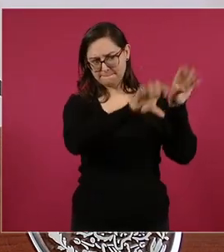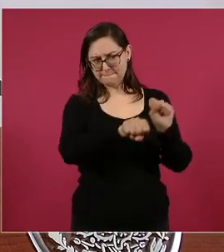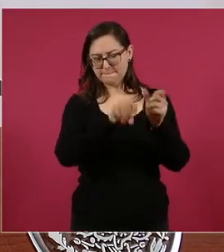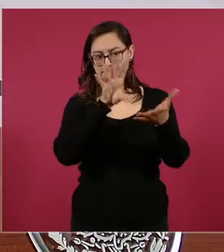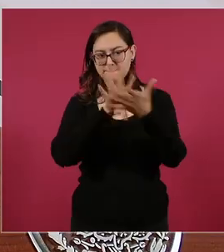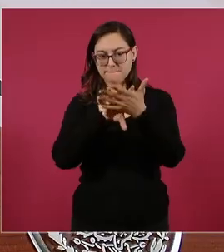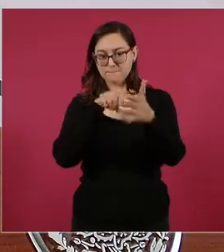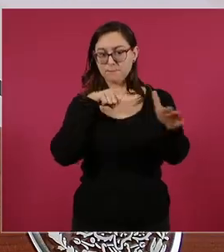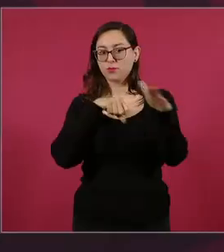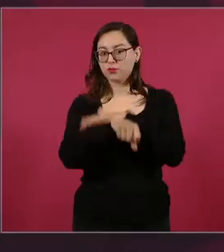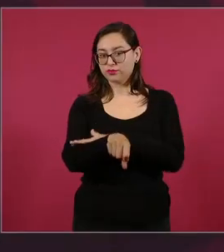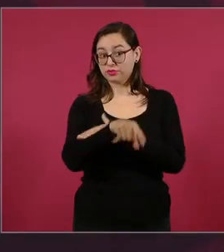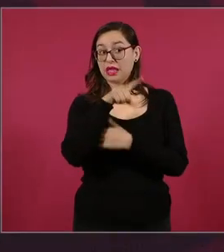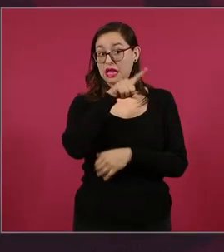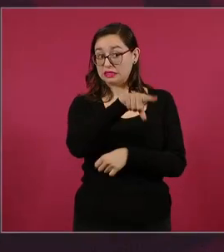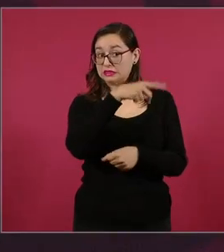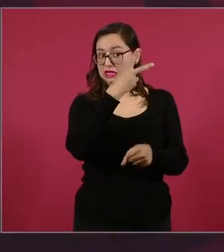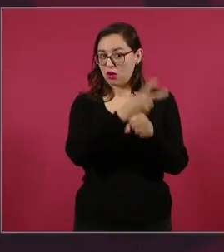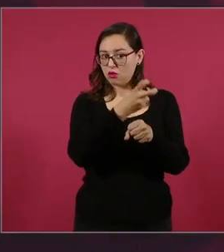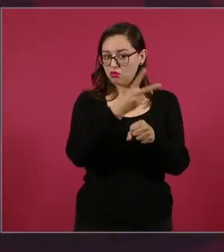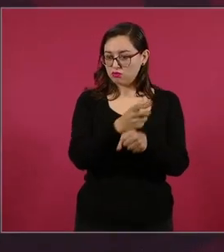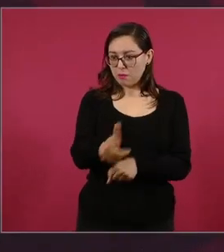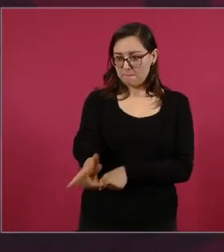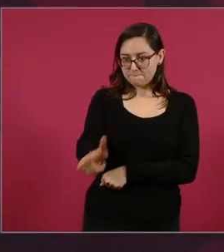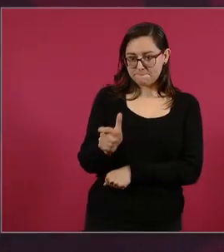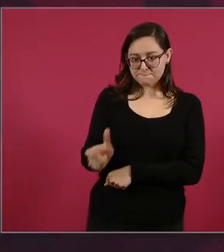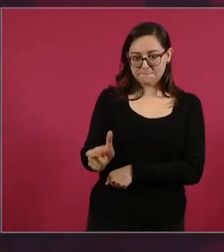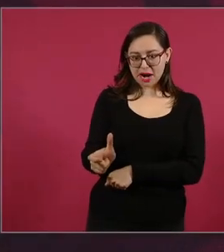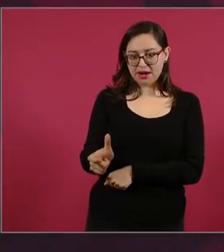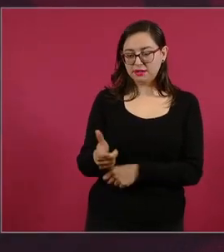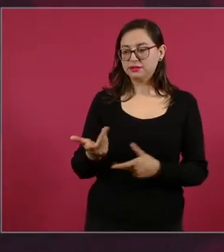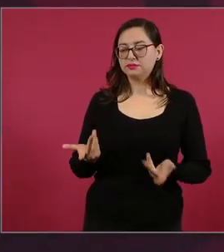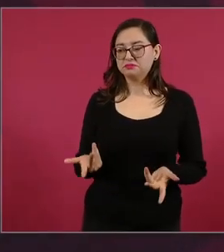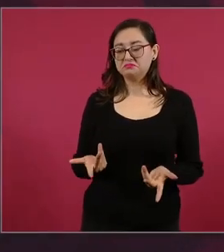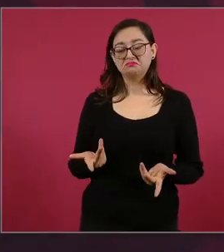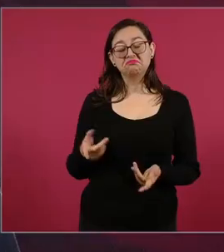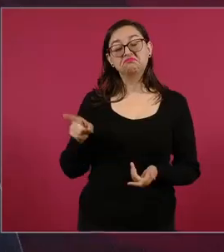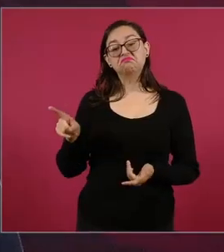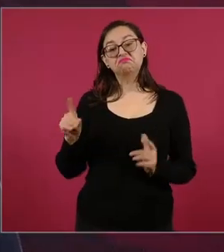del segundo tirador en el asesinato de Colosio.